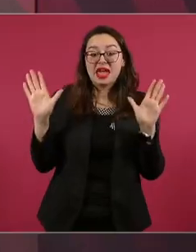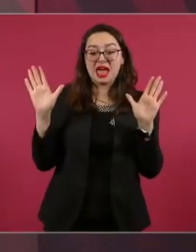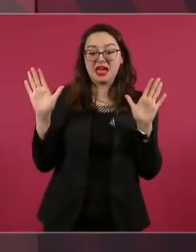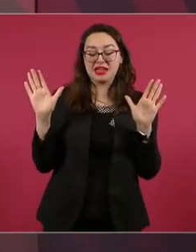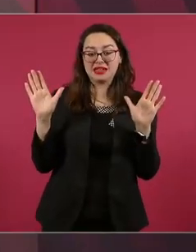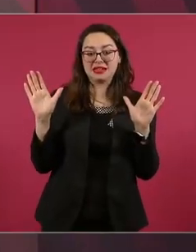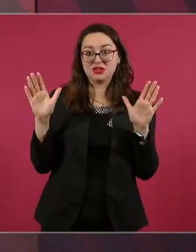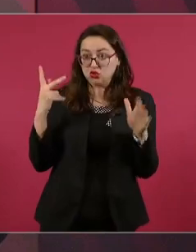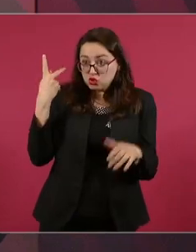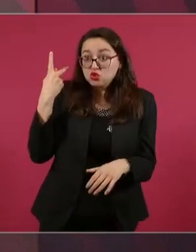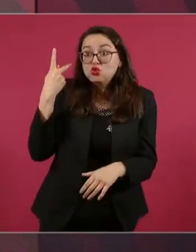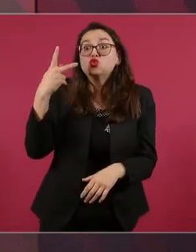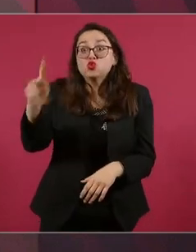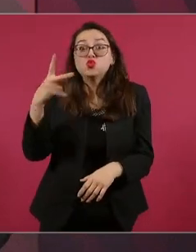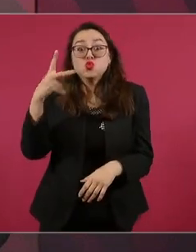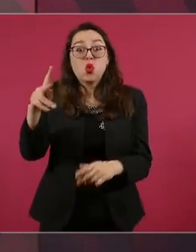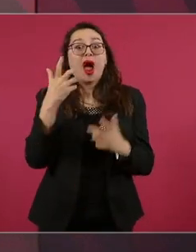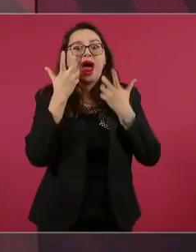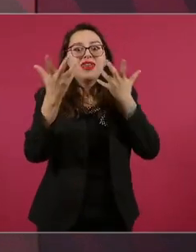porque son